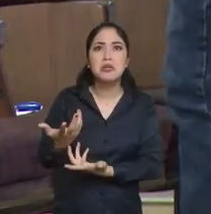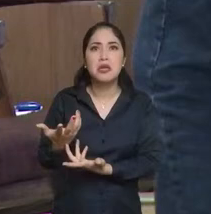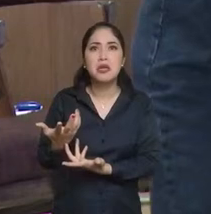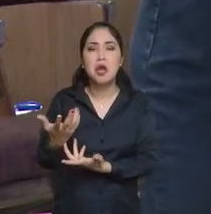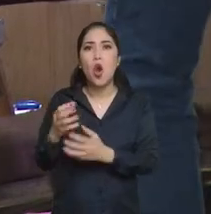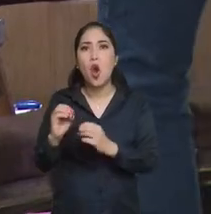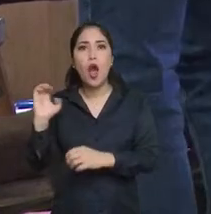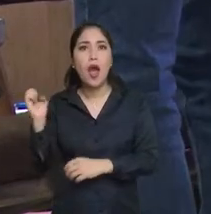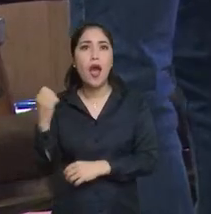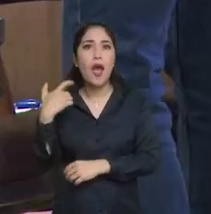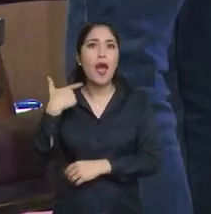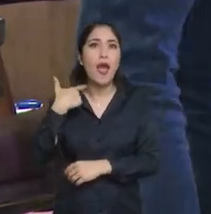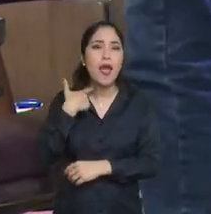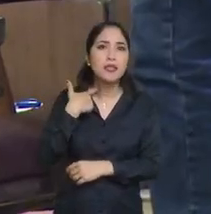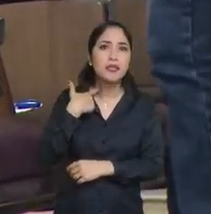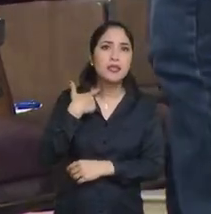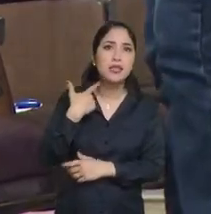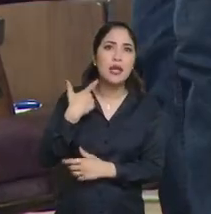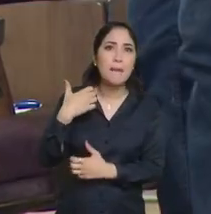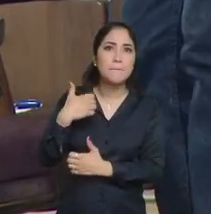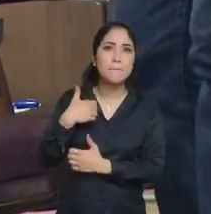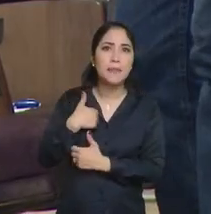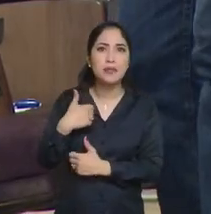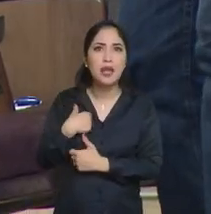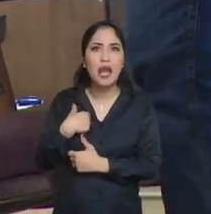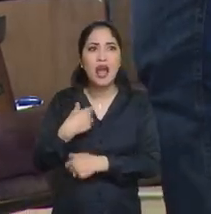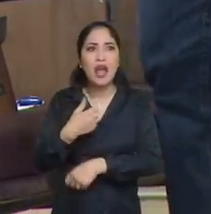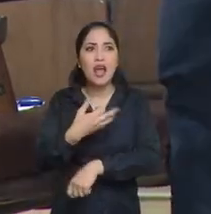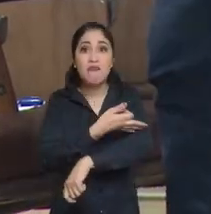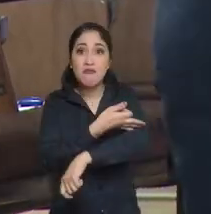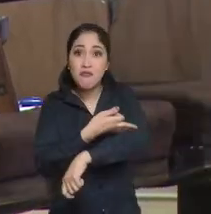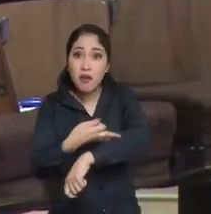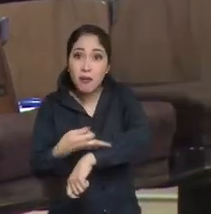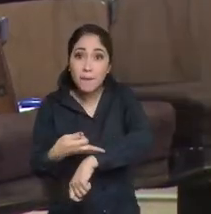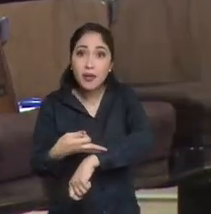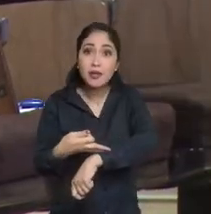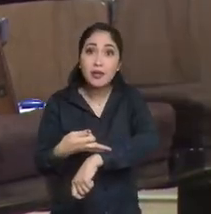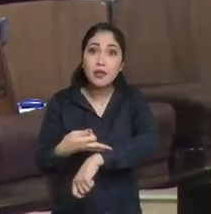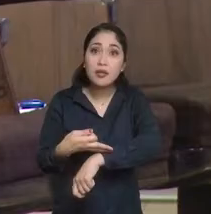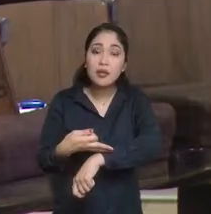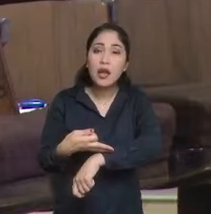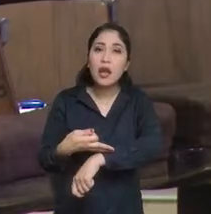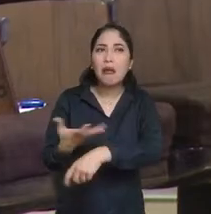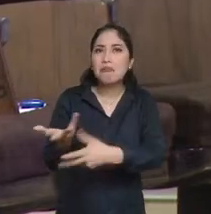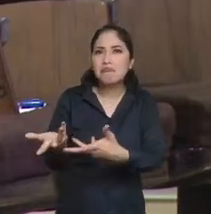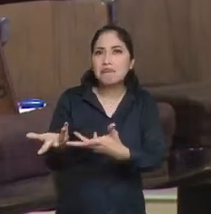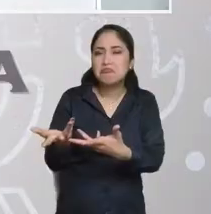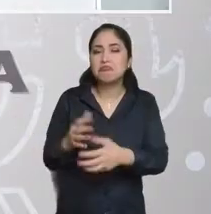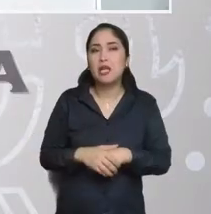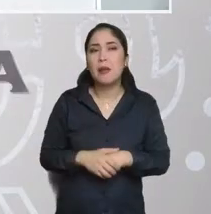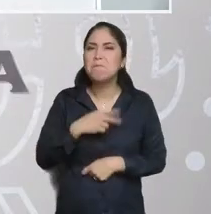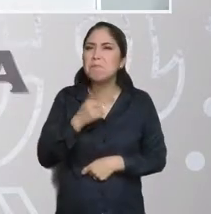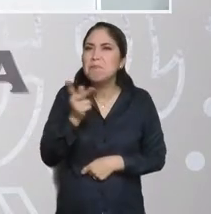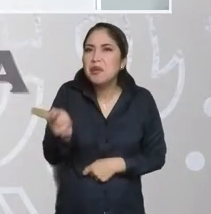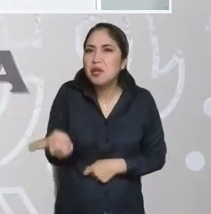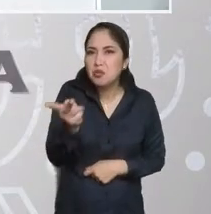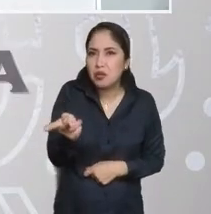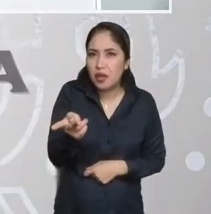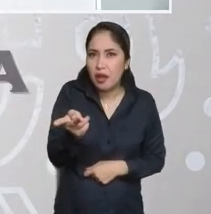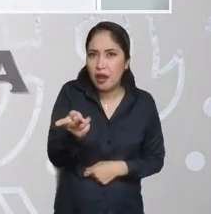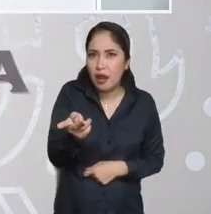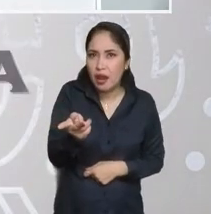exmilitares, otros más familiares que eran también de esas personas. Preguntarle en este aspecto si,